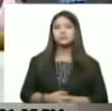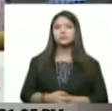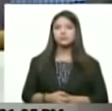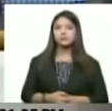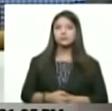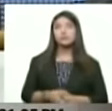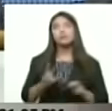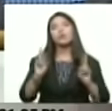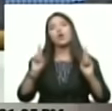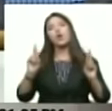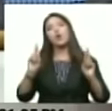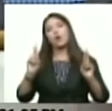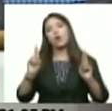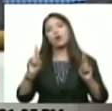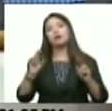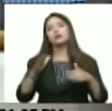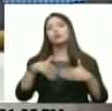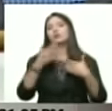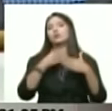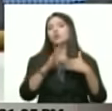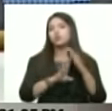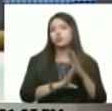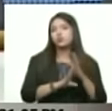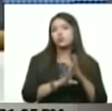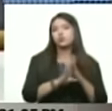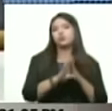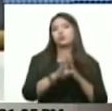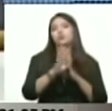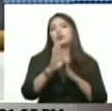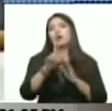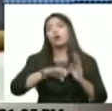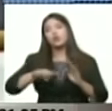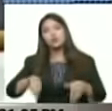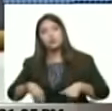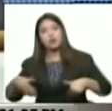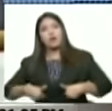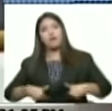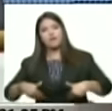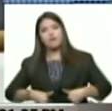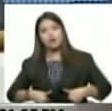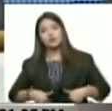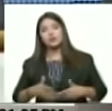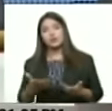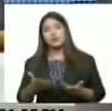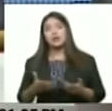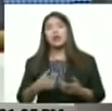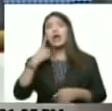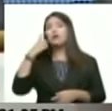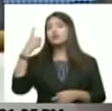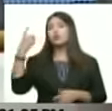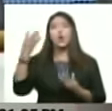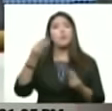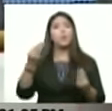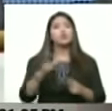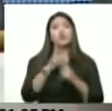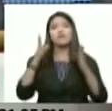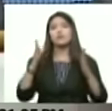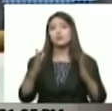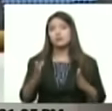bueno, ojalá coincida su recuperación con todos estos esfuerzos y sea lo que han soñado varias generaciones de